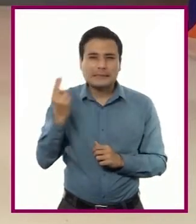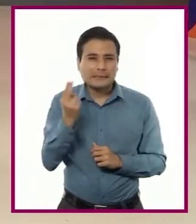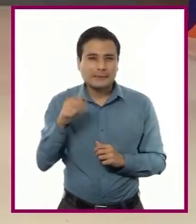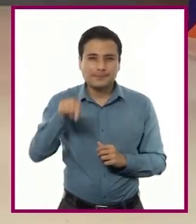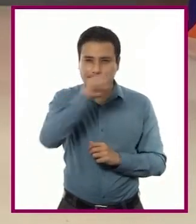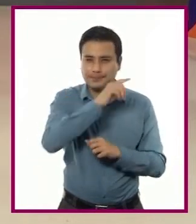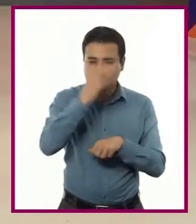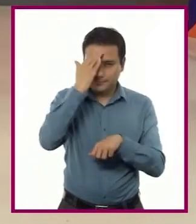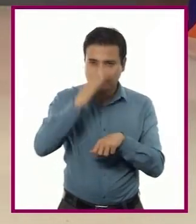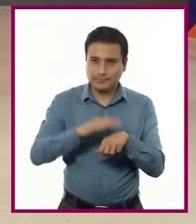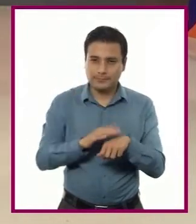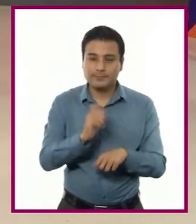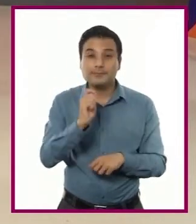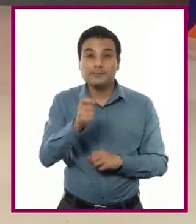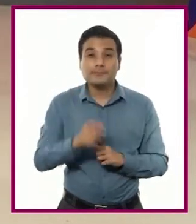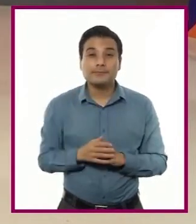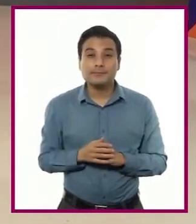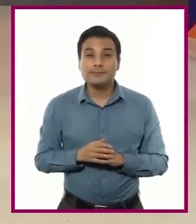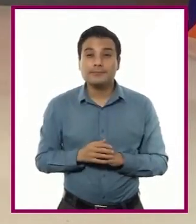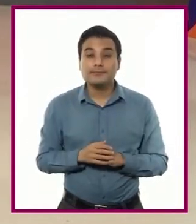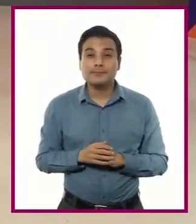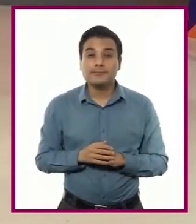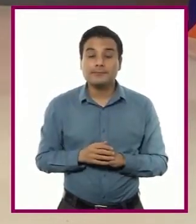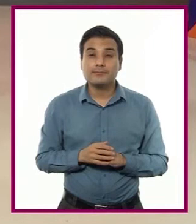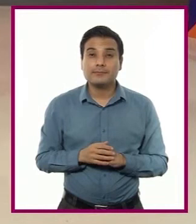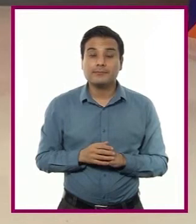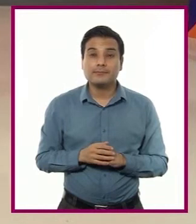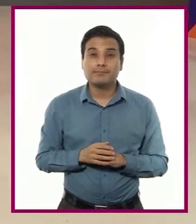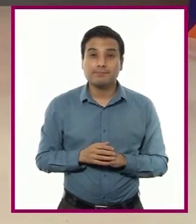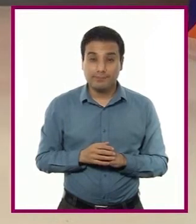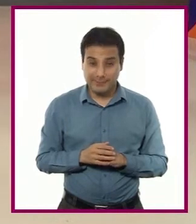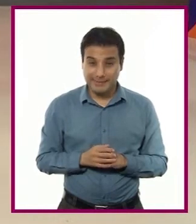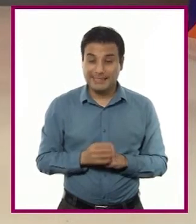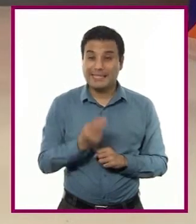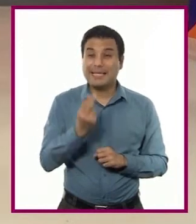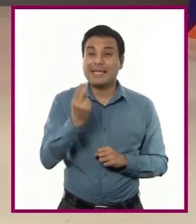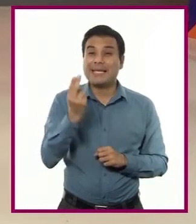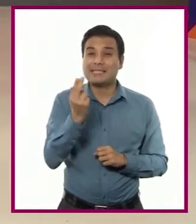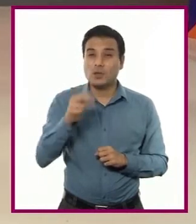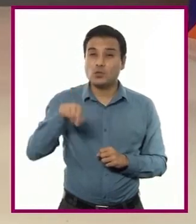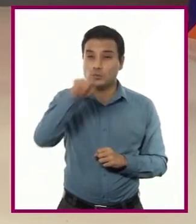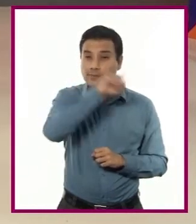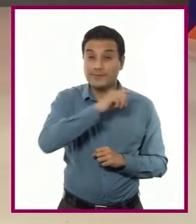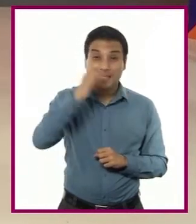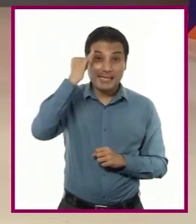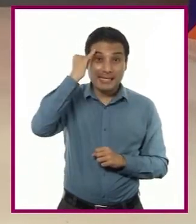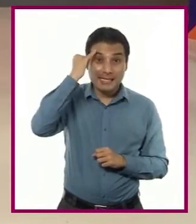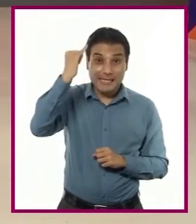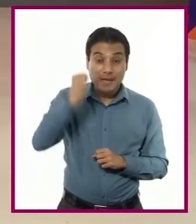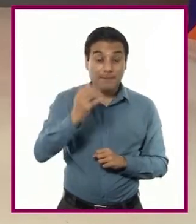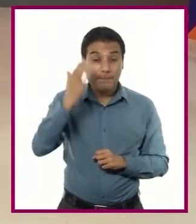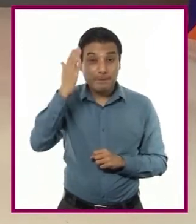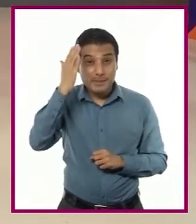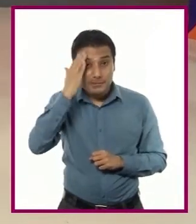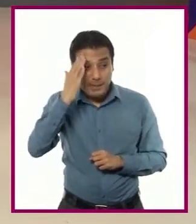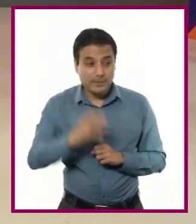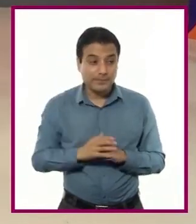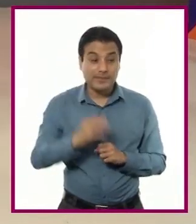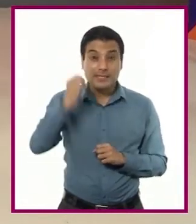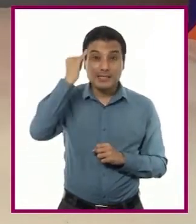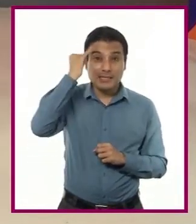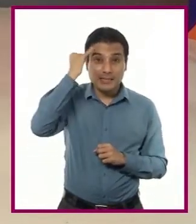tengamos en cuenta. Primero, retomar la importancia de identificar las ideas principales y secundarias, como ya lo